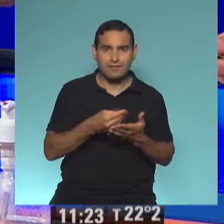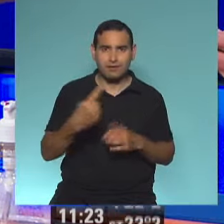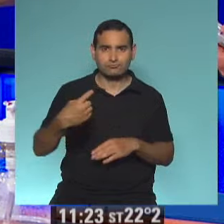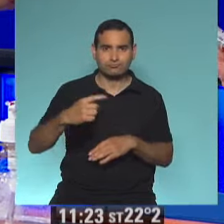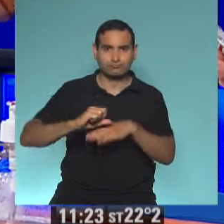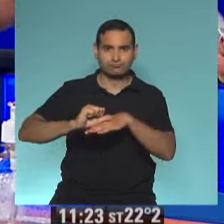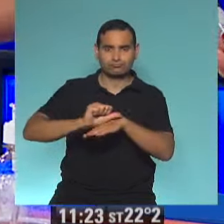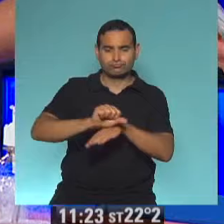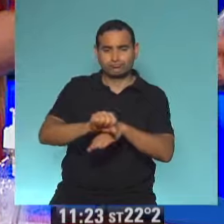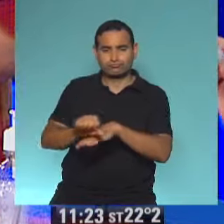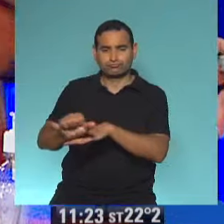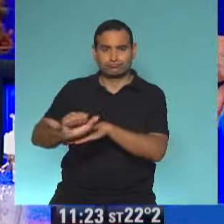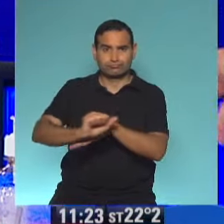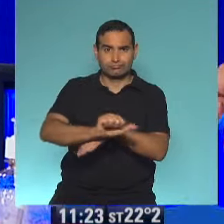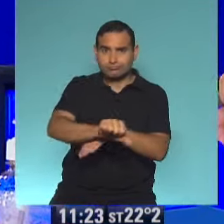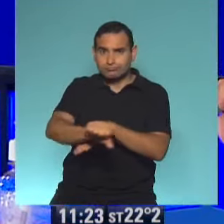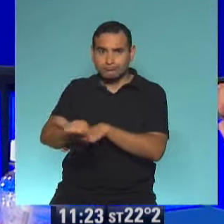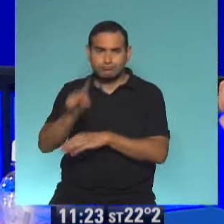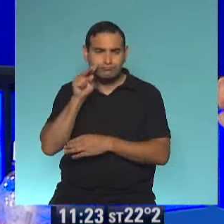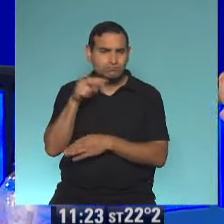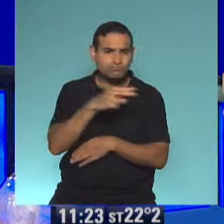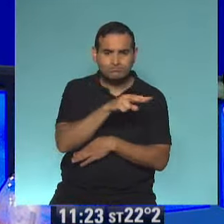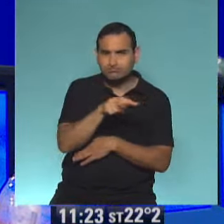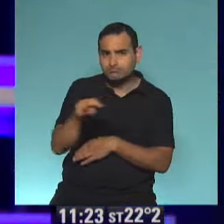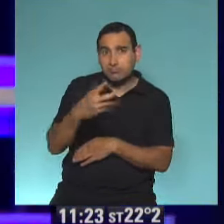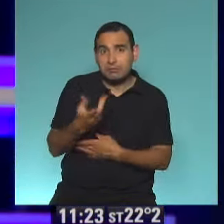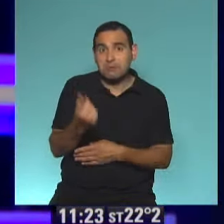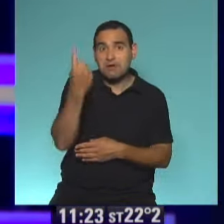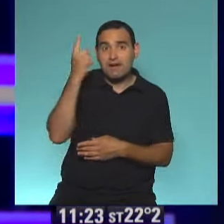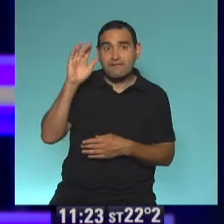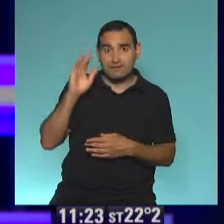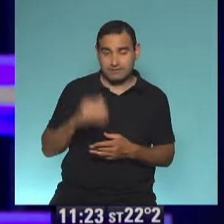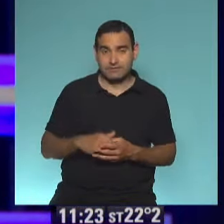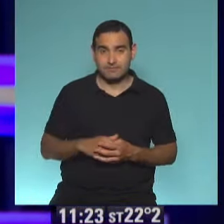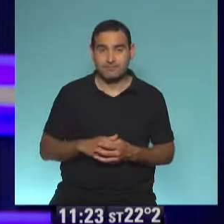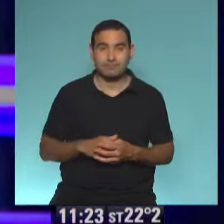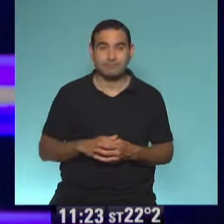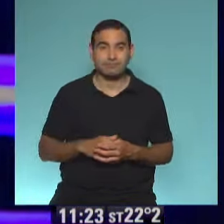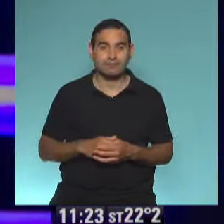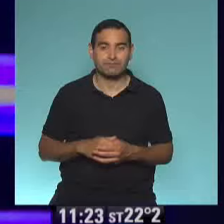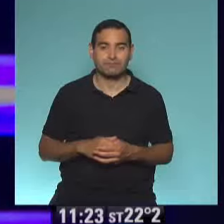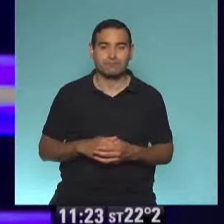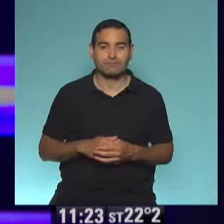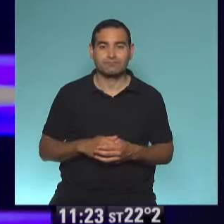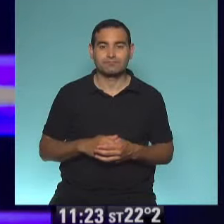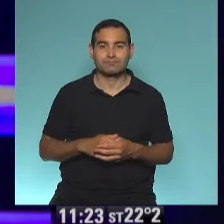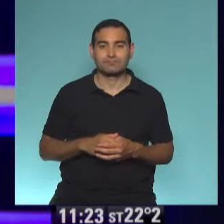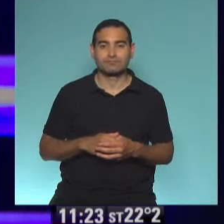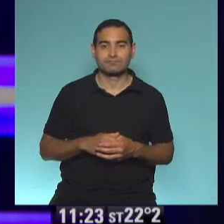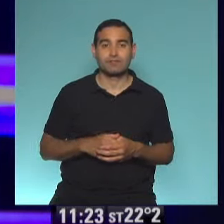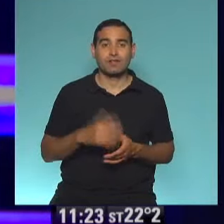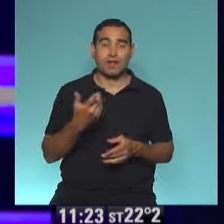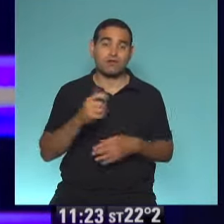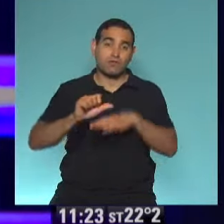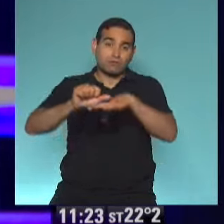moviendo, está inspeccionando este estudio de televisión que capaz nunca vio. Claro, y entonces, más allá de lo que, como generalmente vemos un